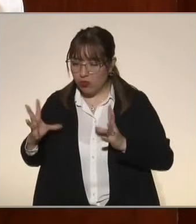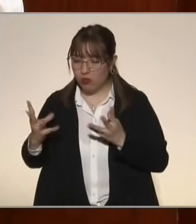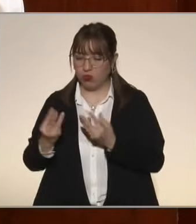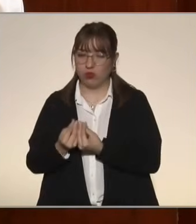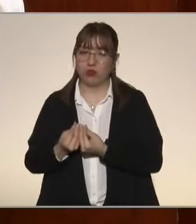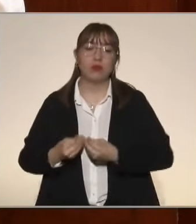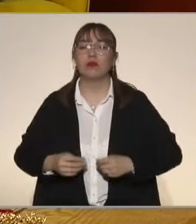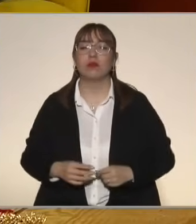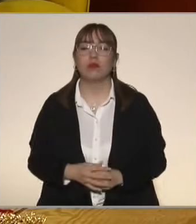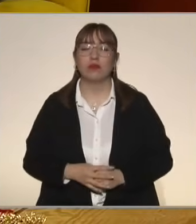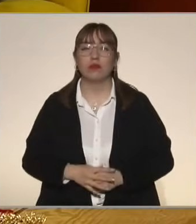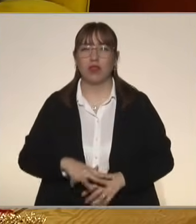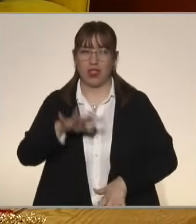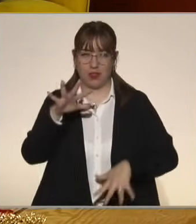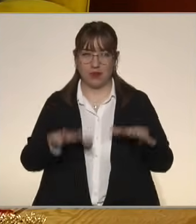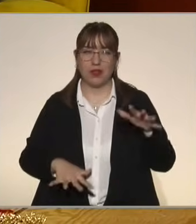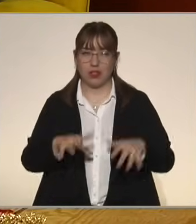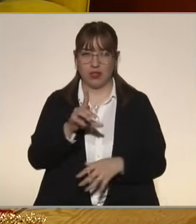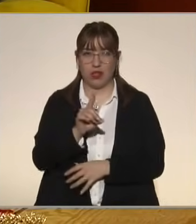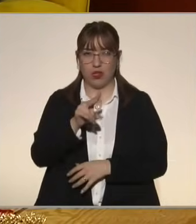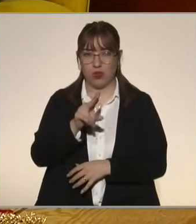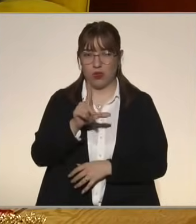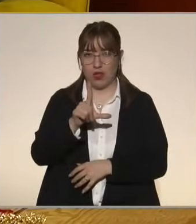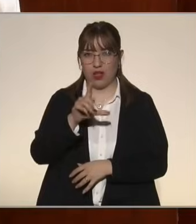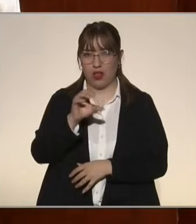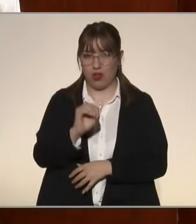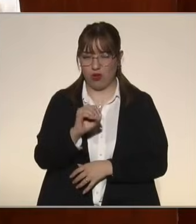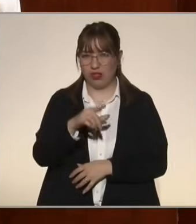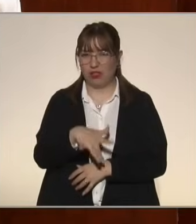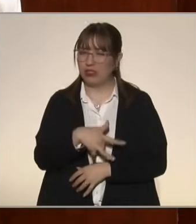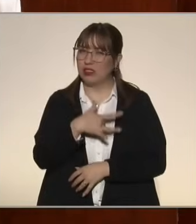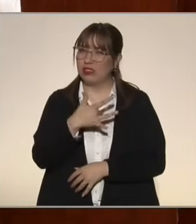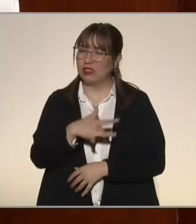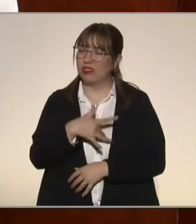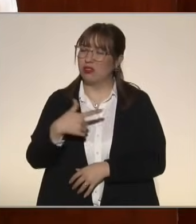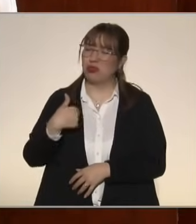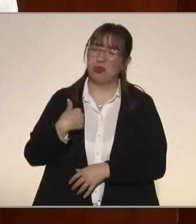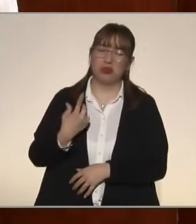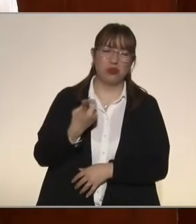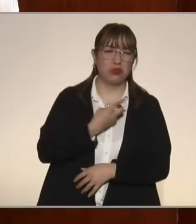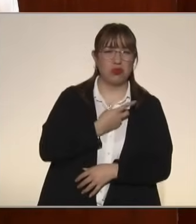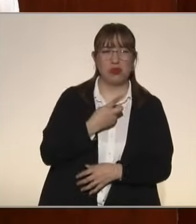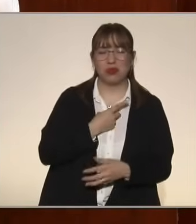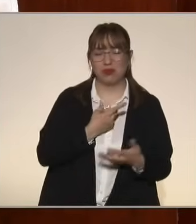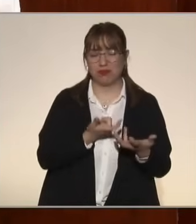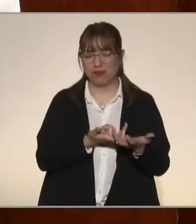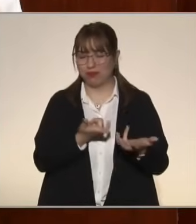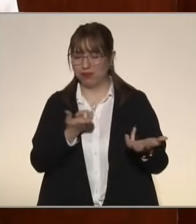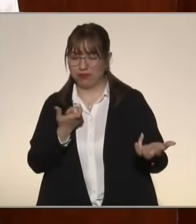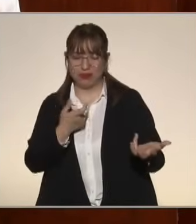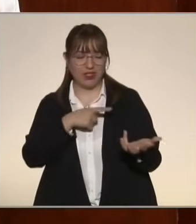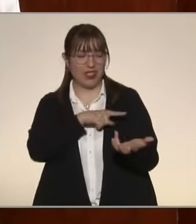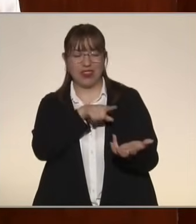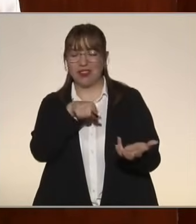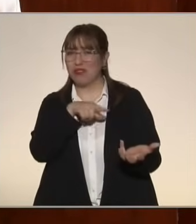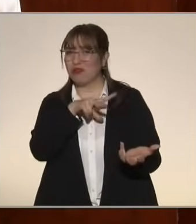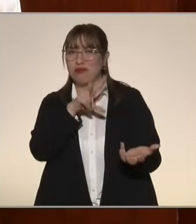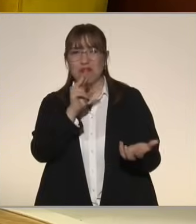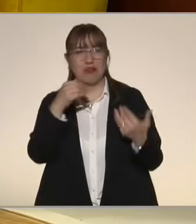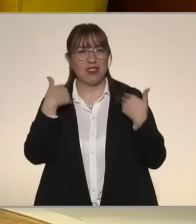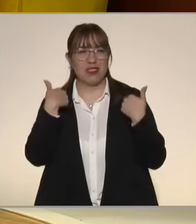los duelos lo que nos pasa es que nos sentimos solos. Claro. Y sentimos que las demás personas no están entendiendo lo que está